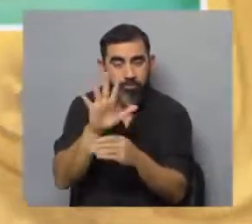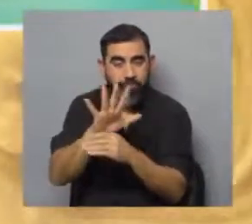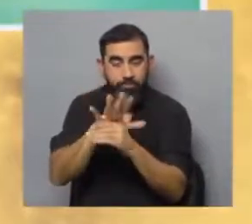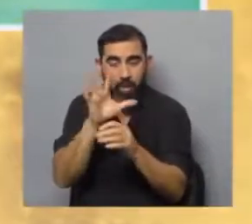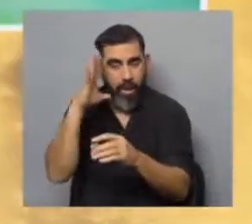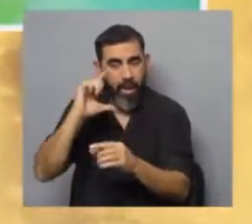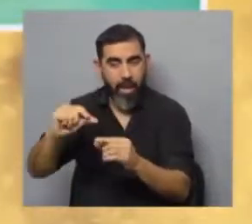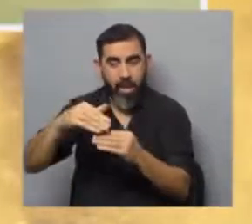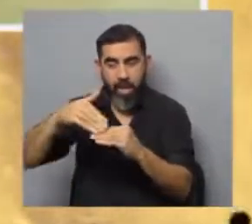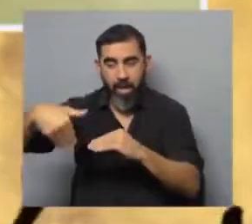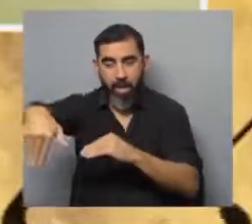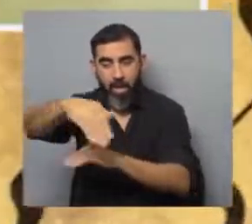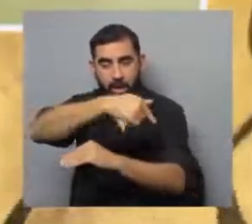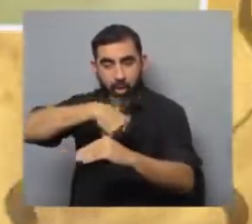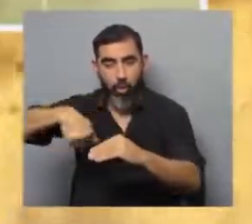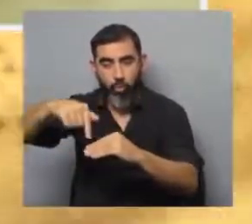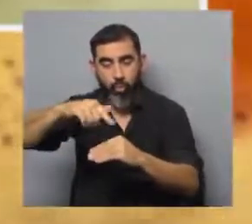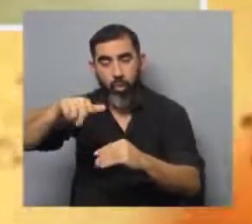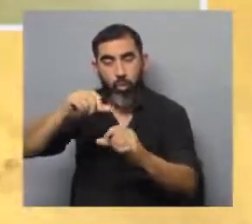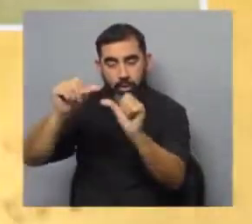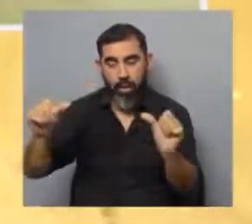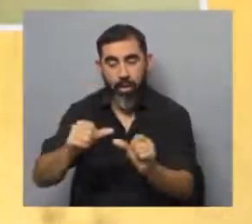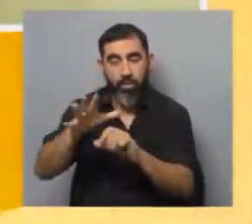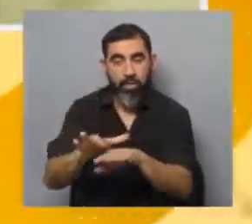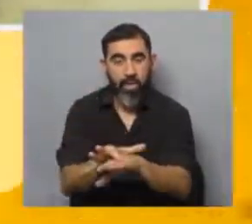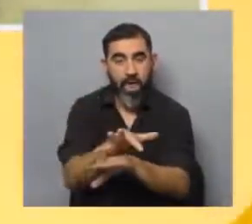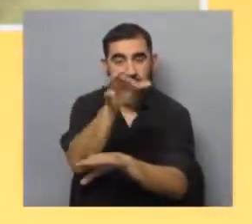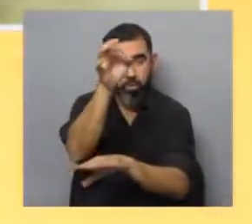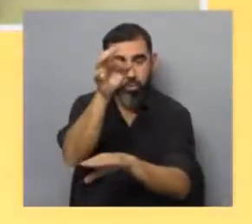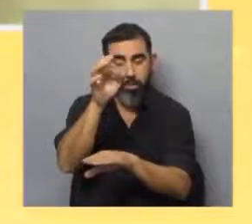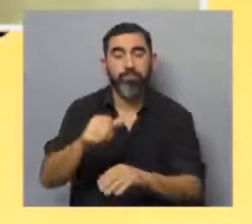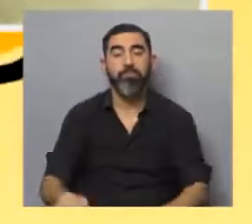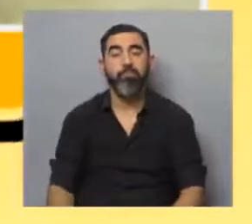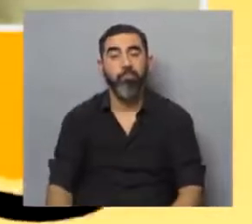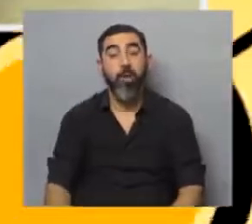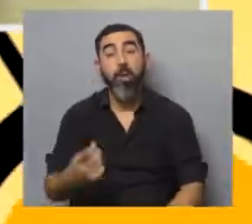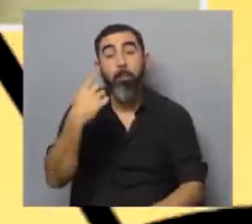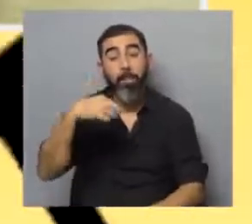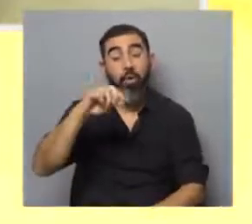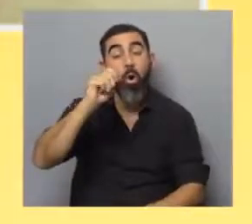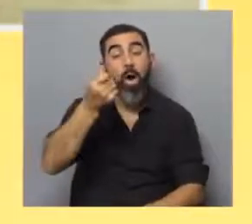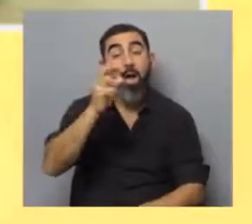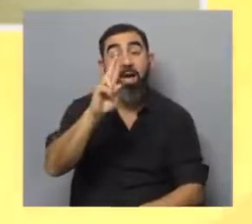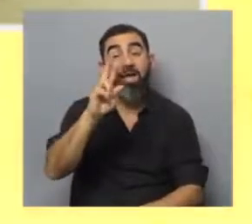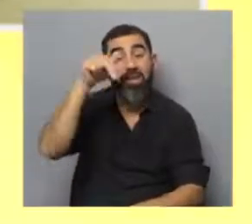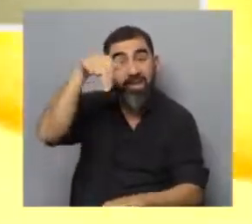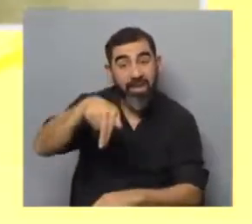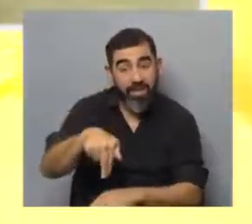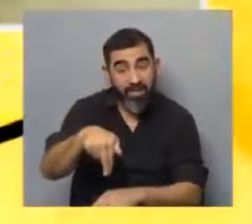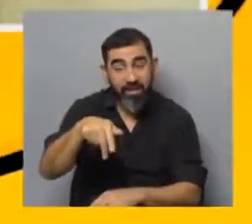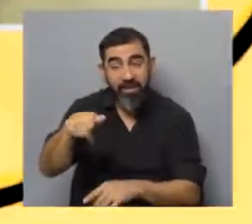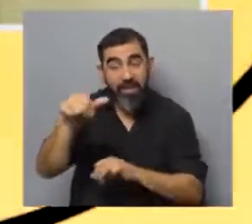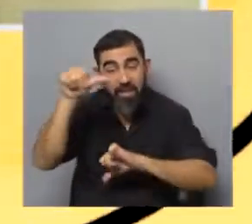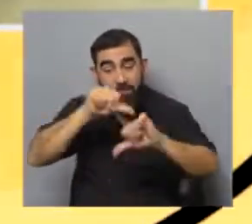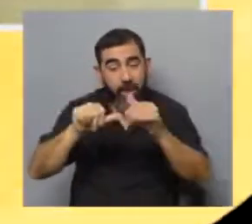quiere, del resto de la acción de la célula, aunque hay mucha acción en el núcleo. En cambio, el ARN es la molécula